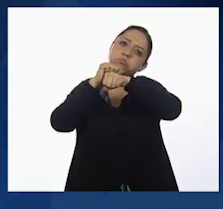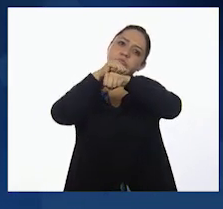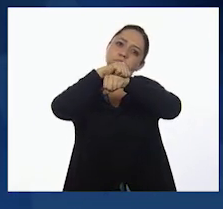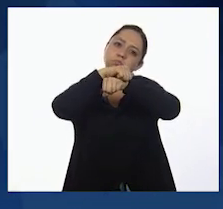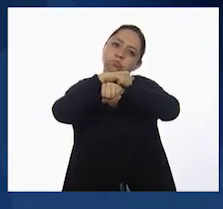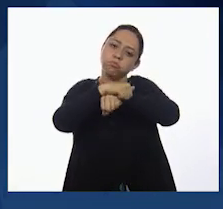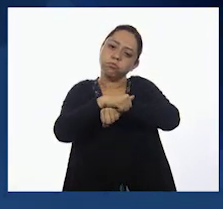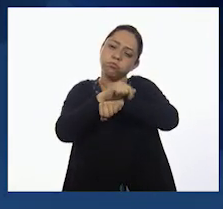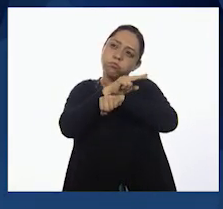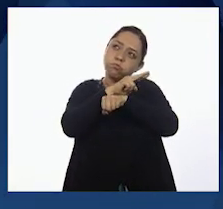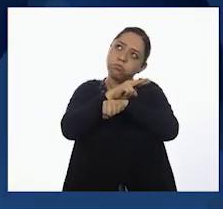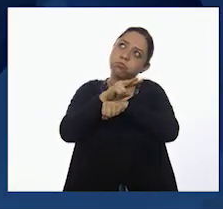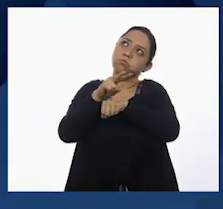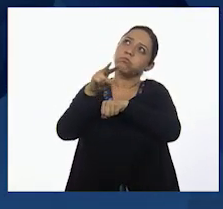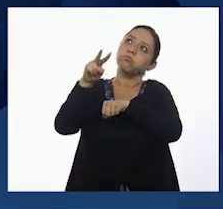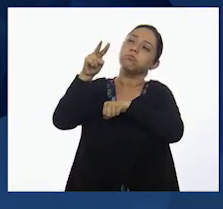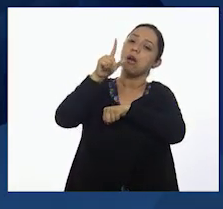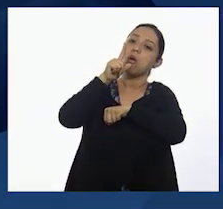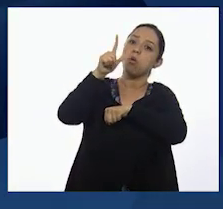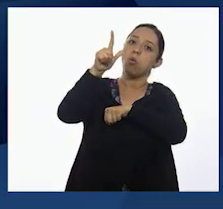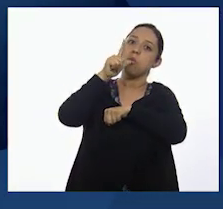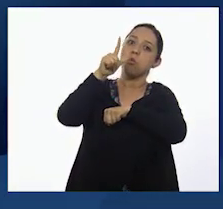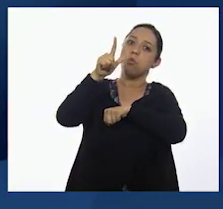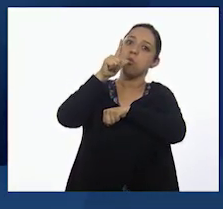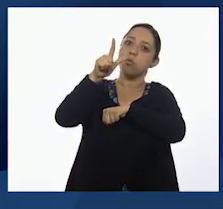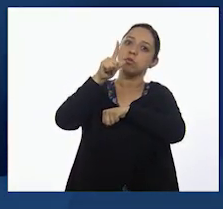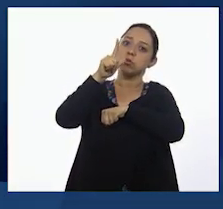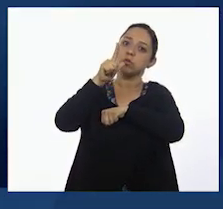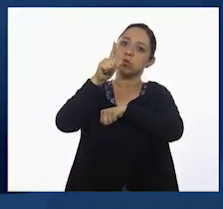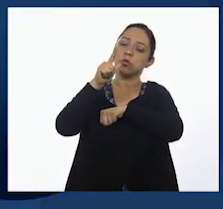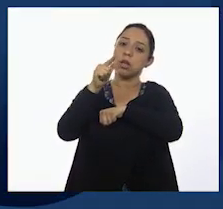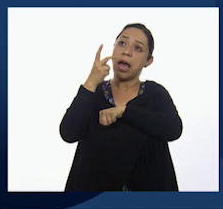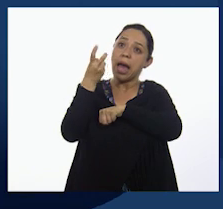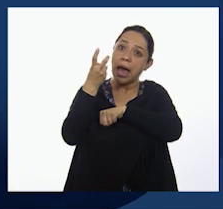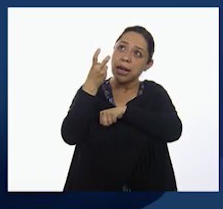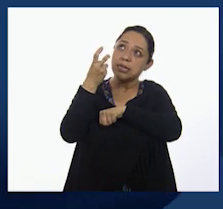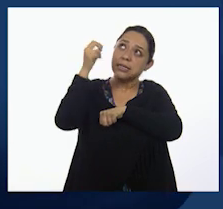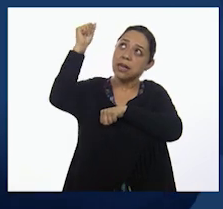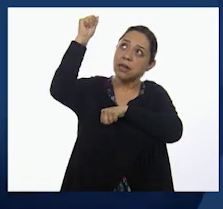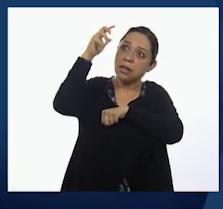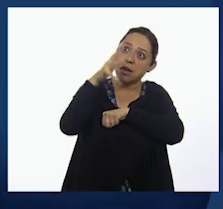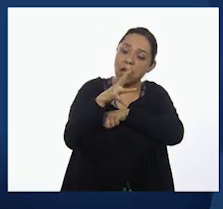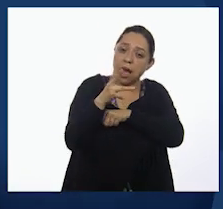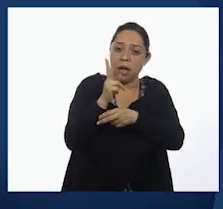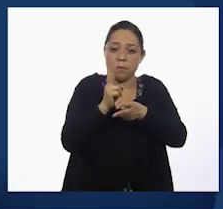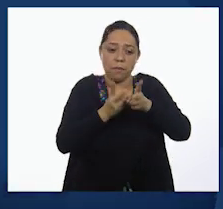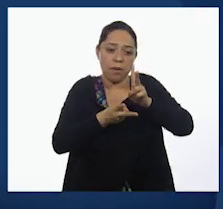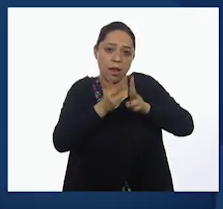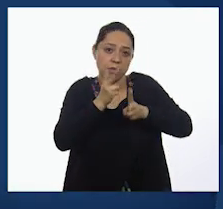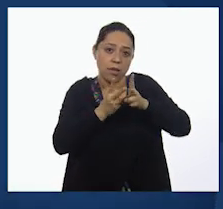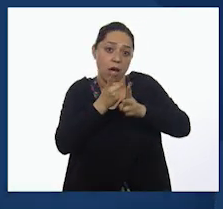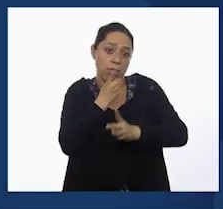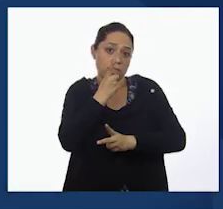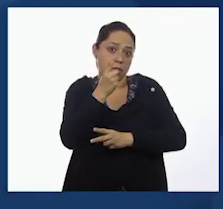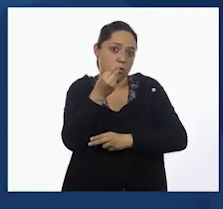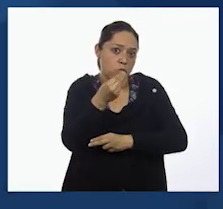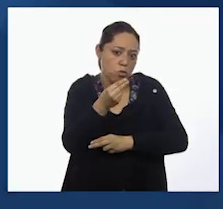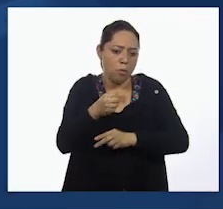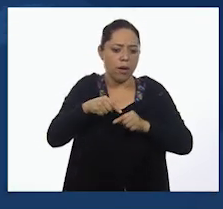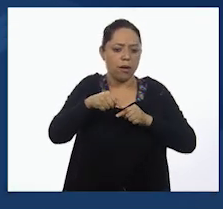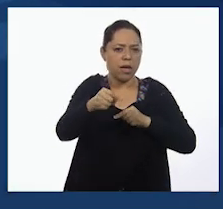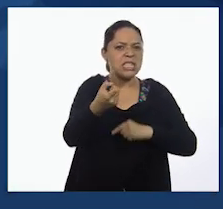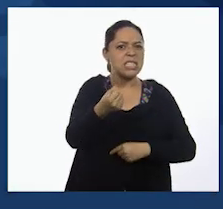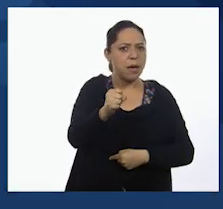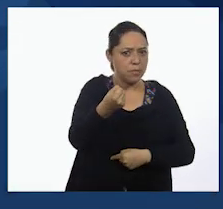la lámpara. En torno de la luz hablamos y quizá uno dice tu nombre. Es septiembre, ha